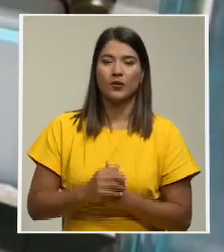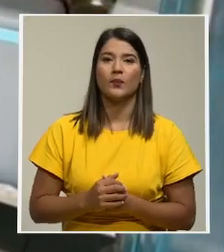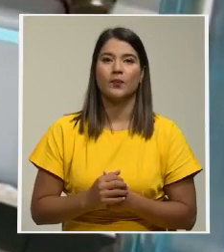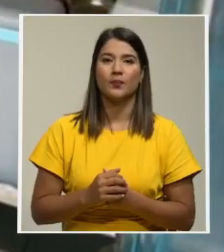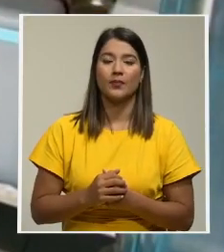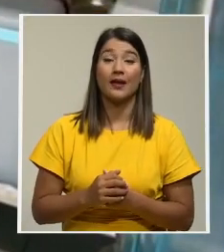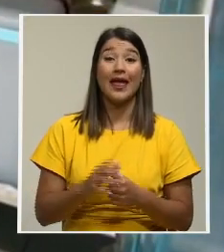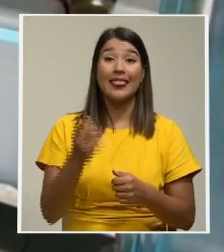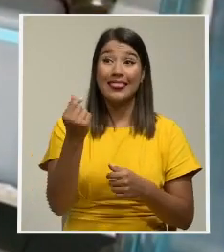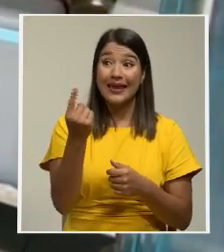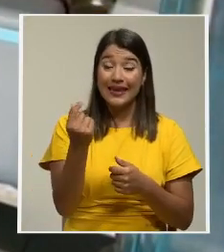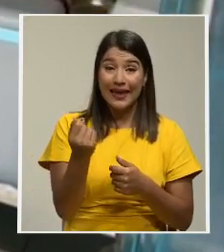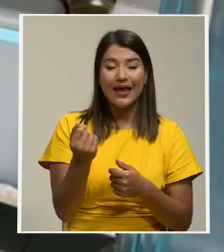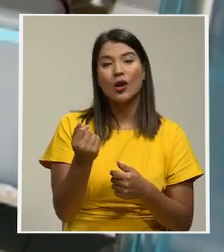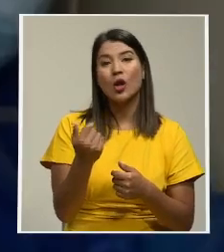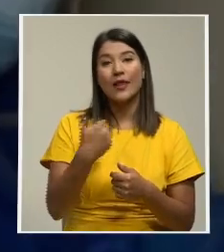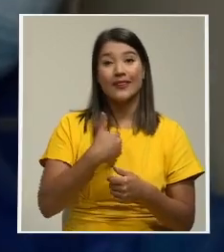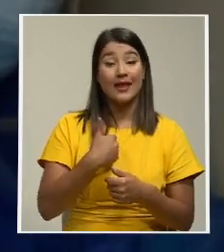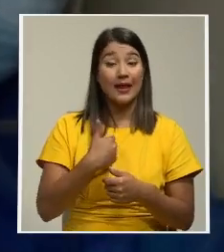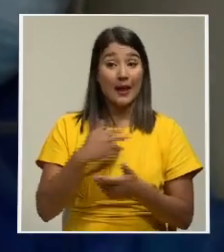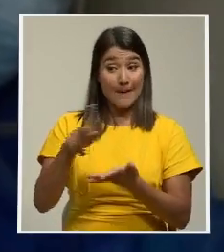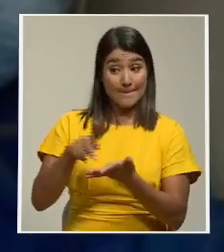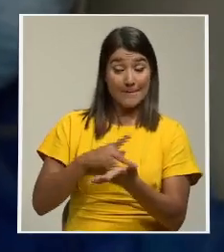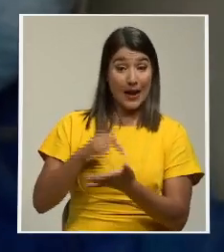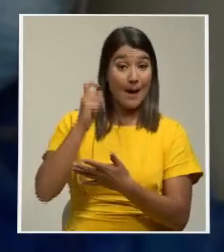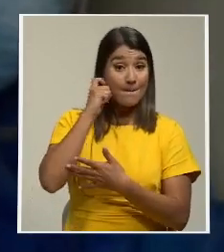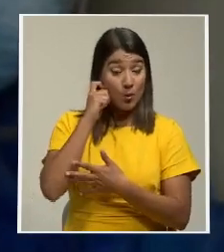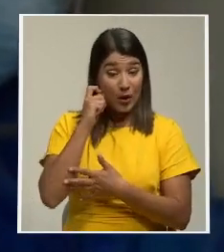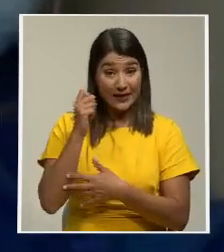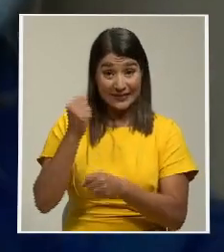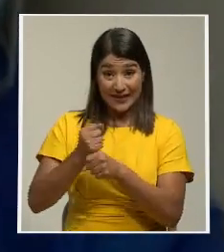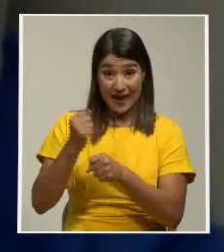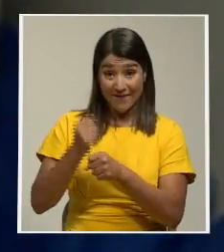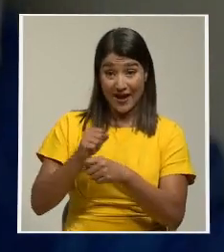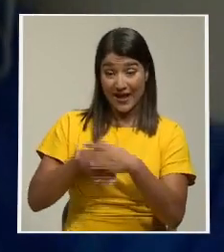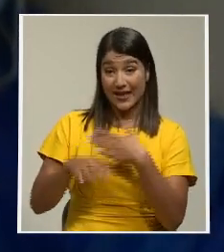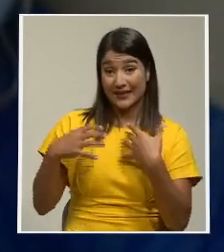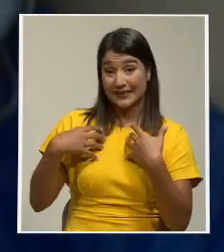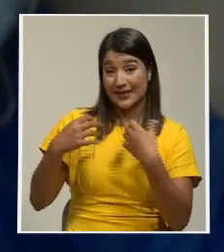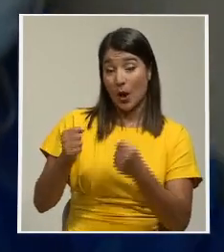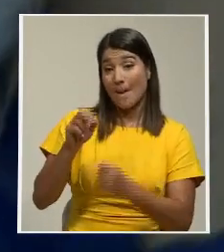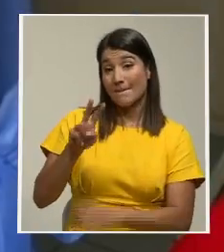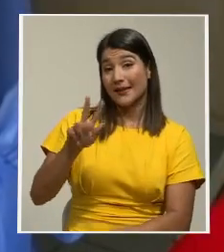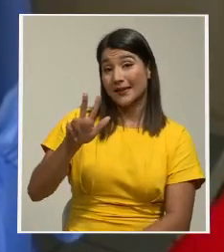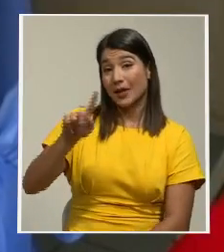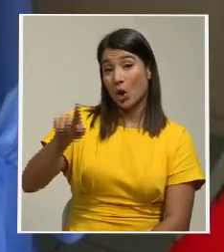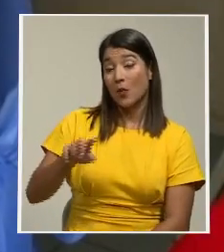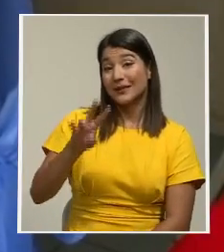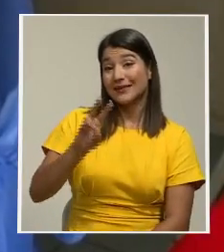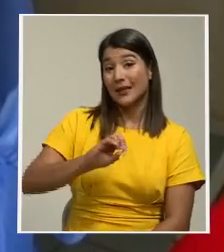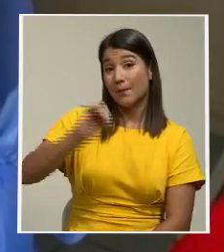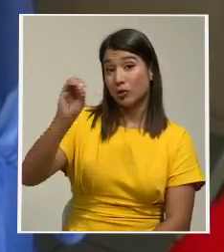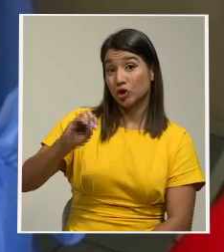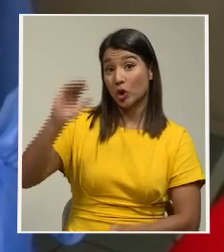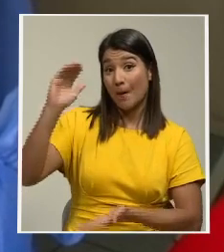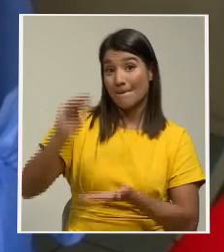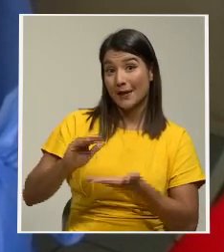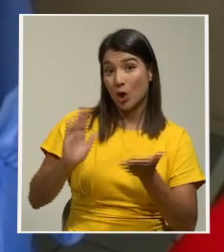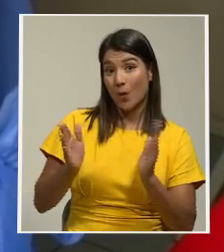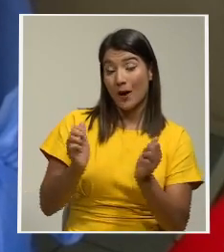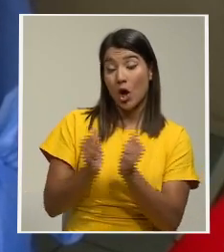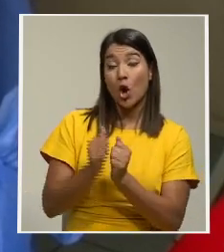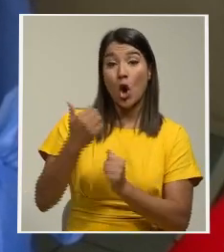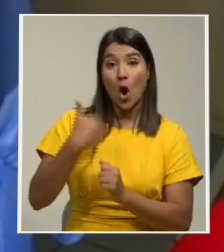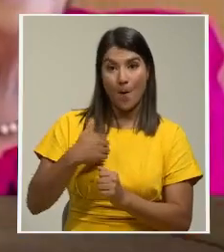Adicionalmente, los ingresos laborales de las mujeres que trabajan en el ámbito de salud son 23,7% inferiores a los de los hombres del mismo